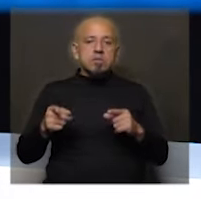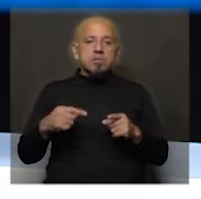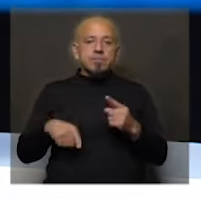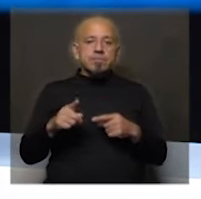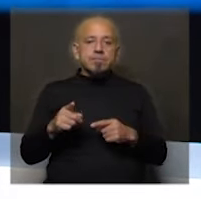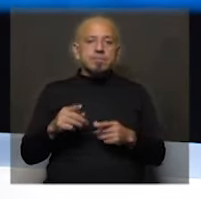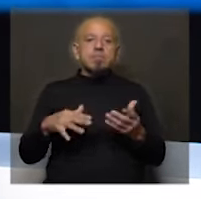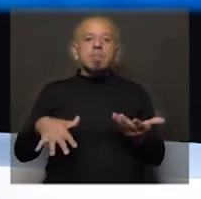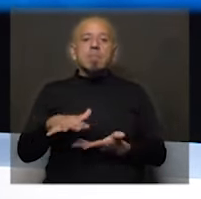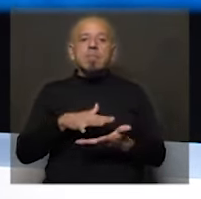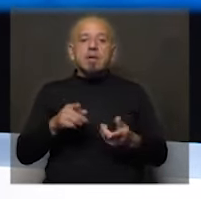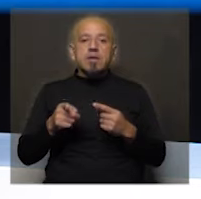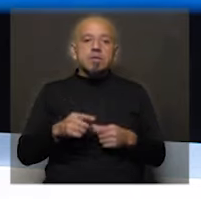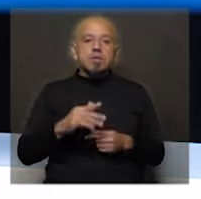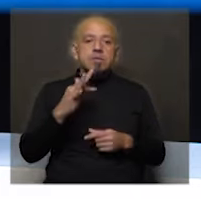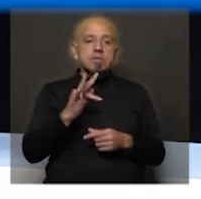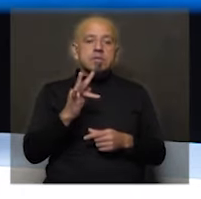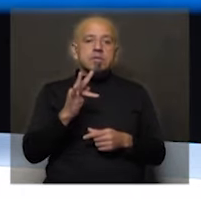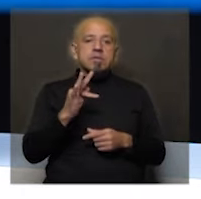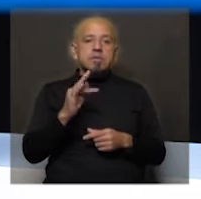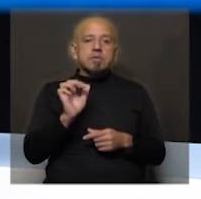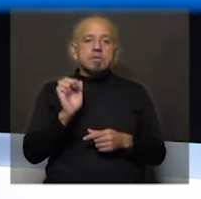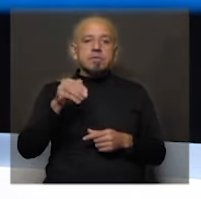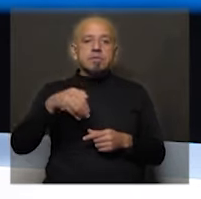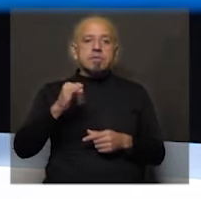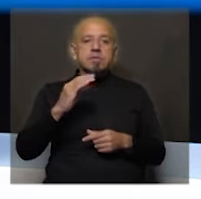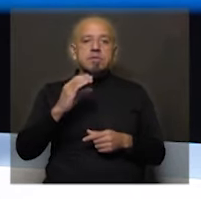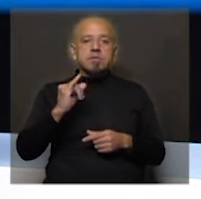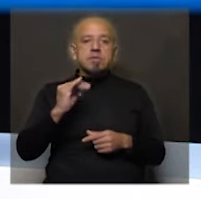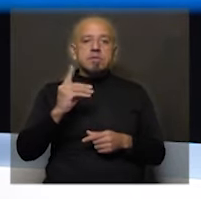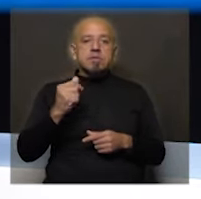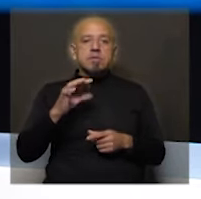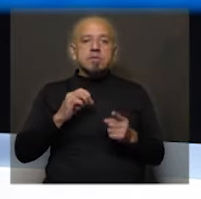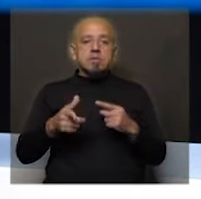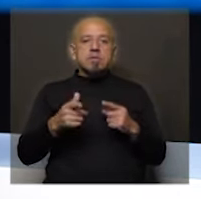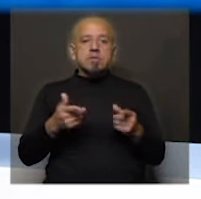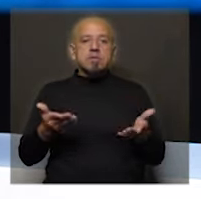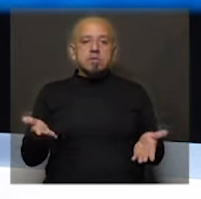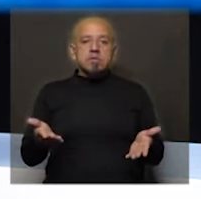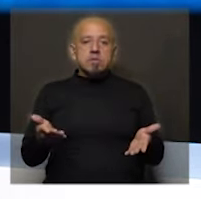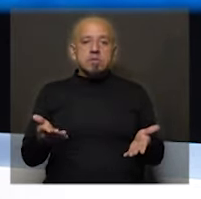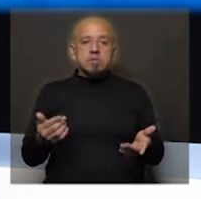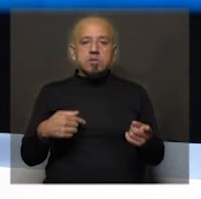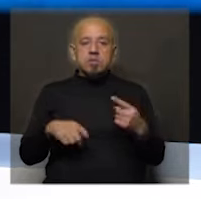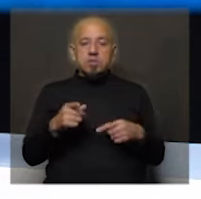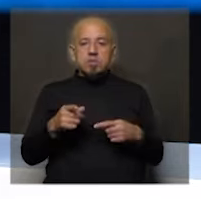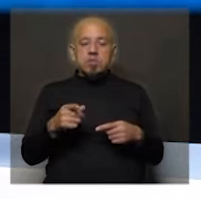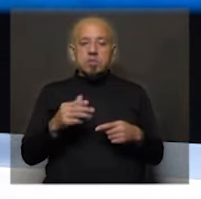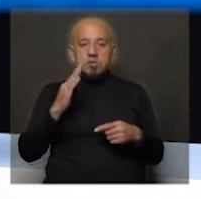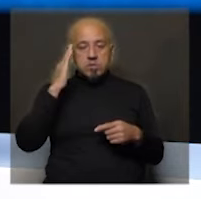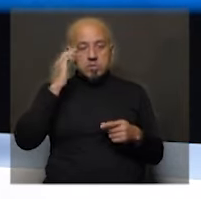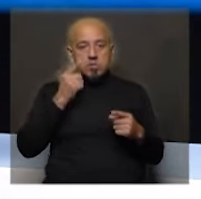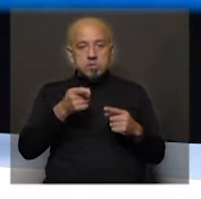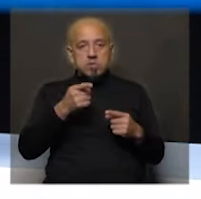en contextos femicidas O sea que supieron como la pareja de su mamá le dio muerte a su mamá no y en